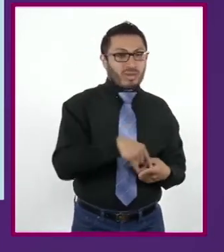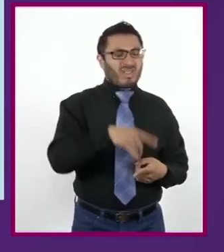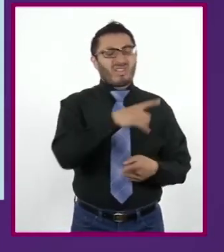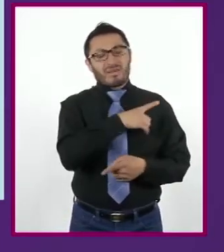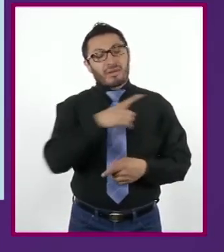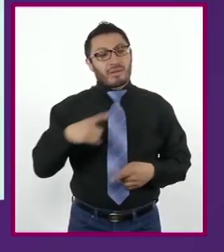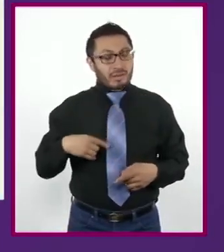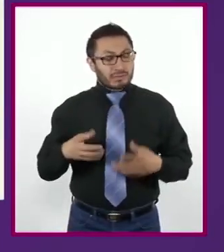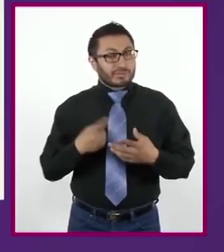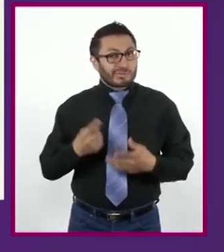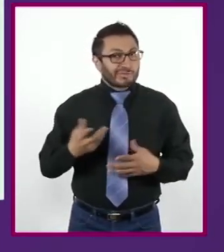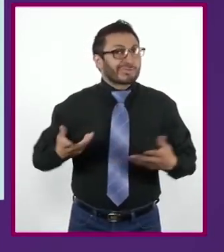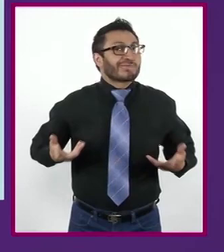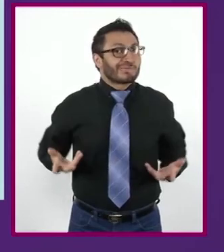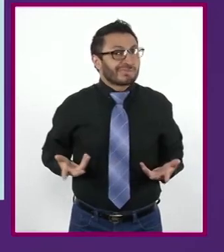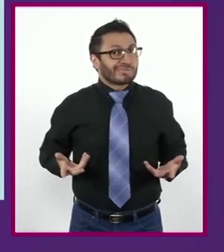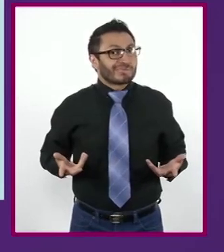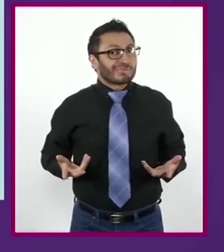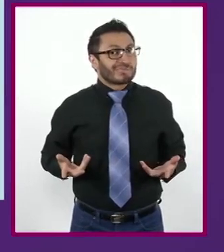que